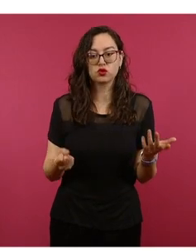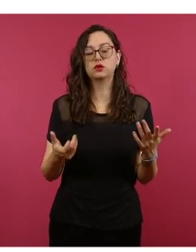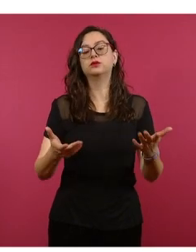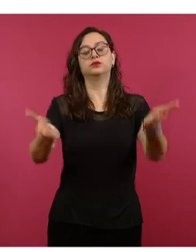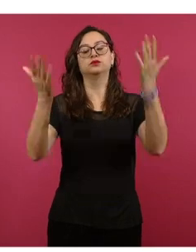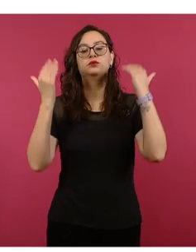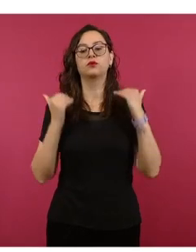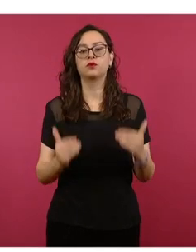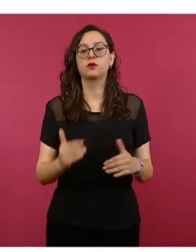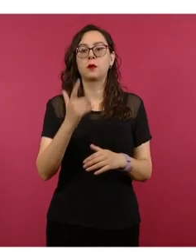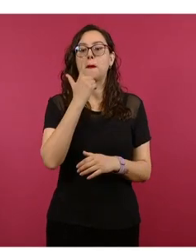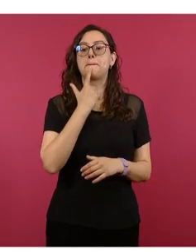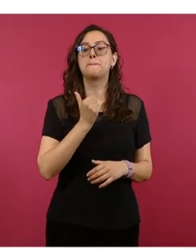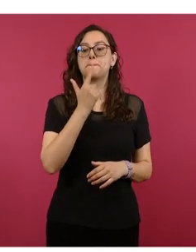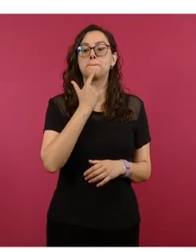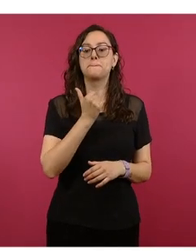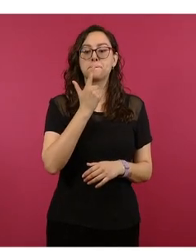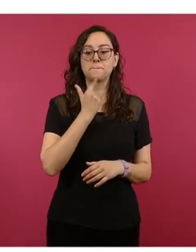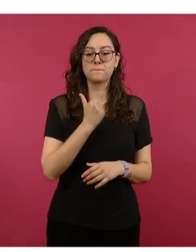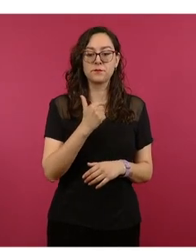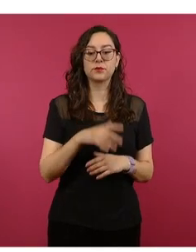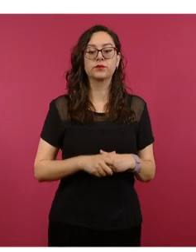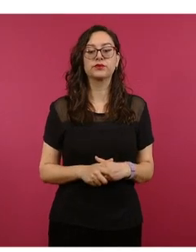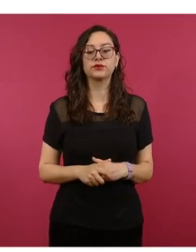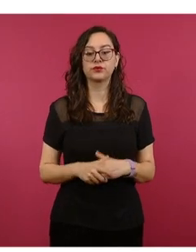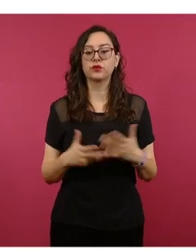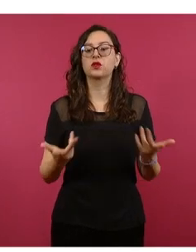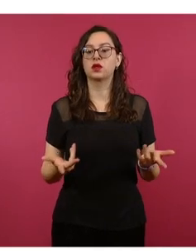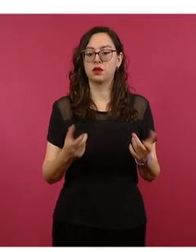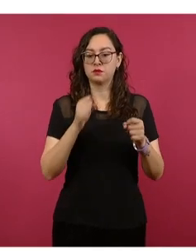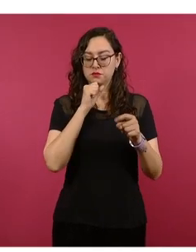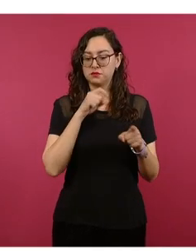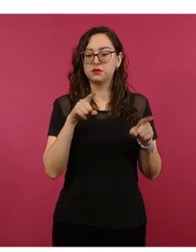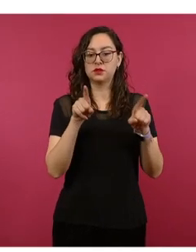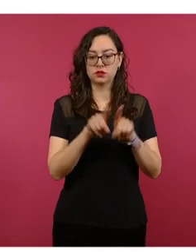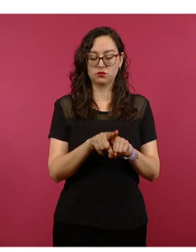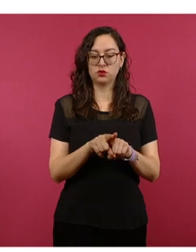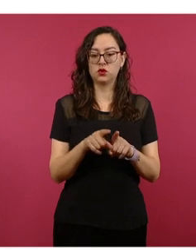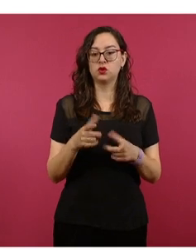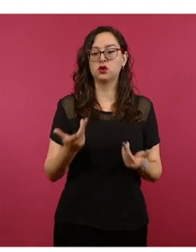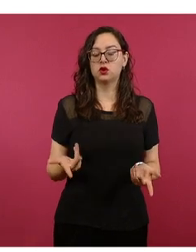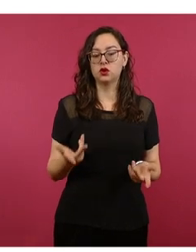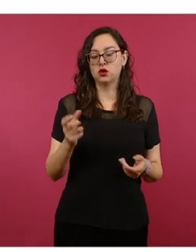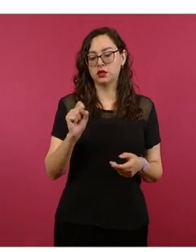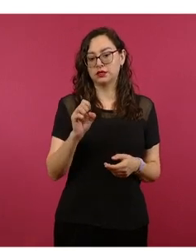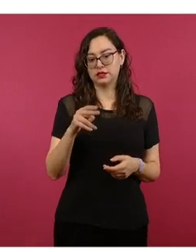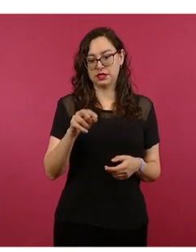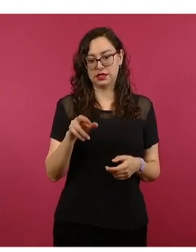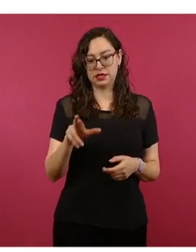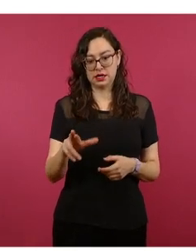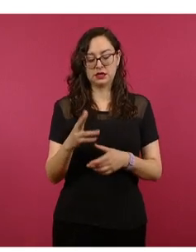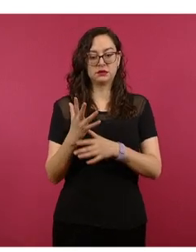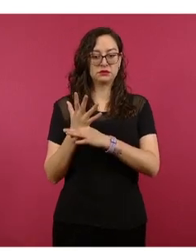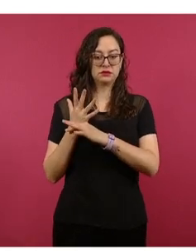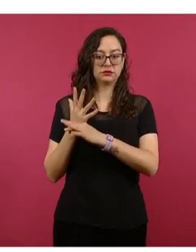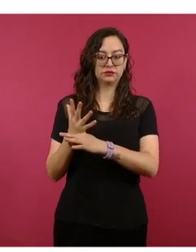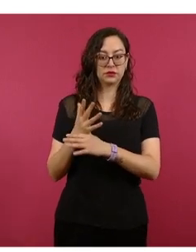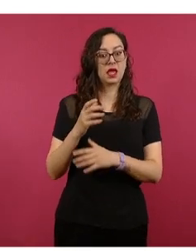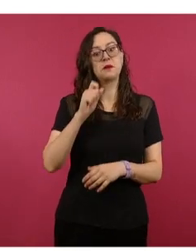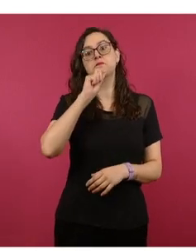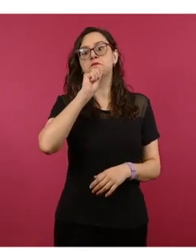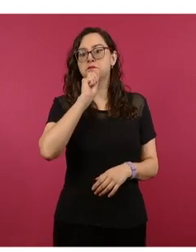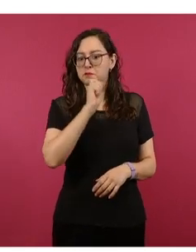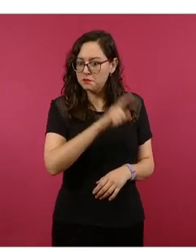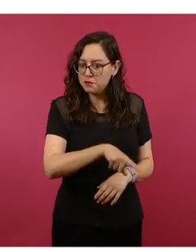caras, una vez más, con datos que nos proporciona la Secretaría de Energía, Oxxo Gas en Monterrey, Nuevo